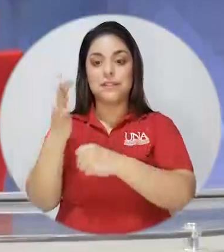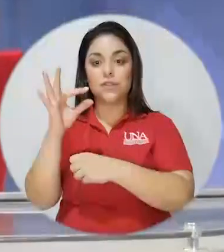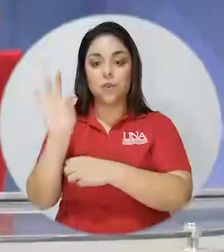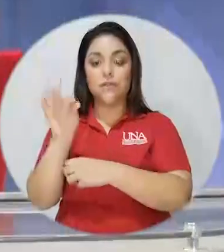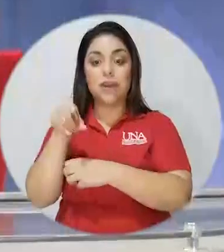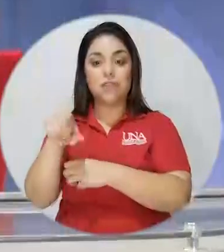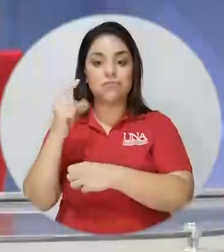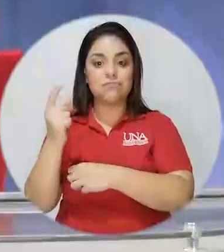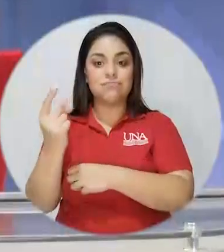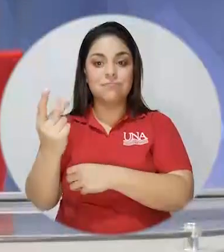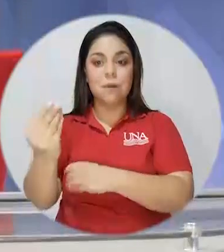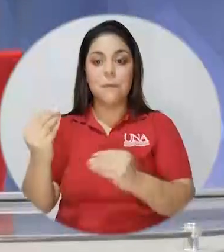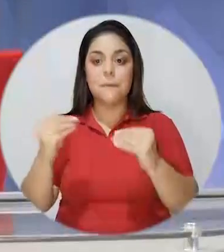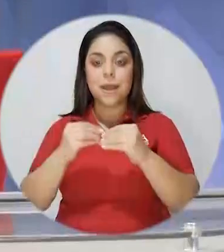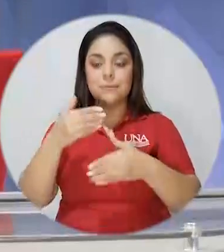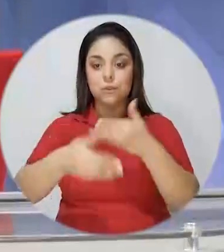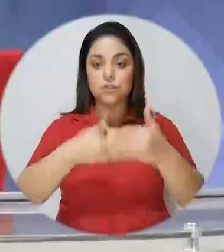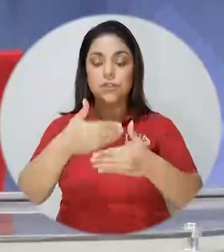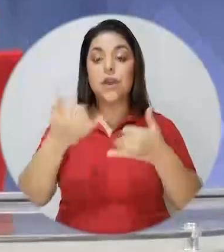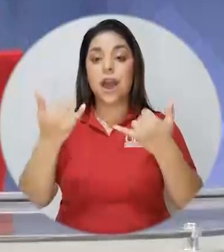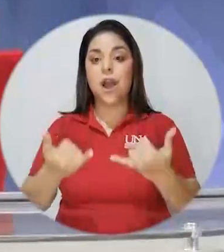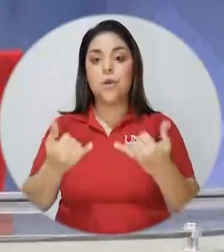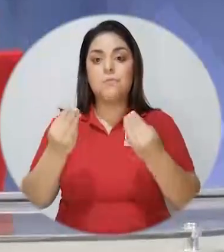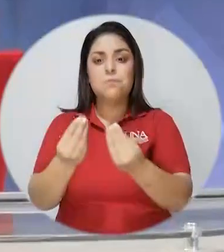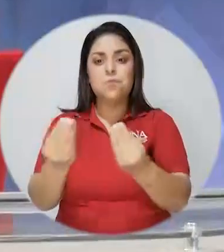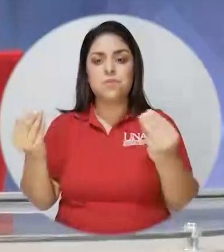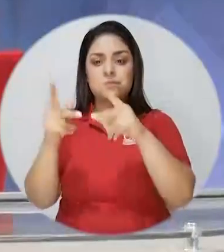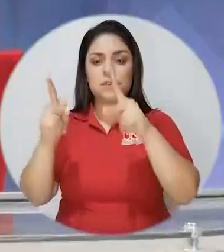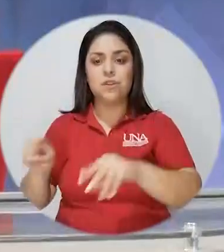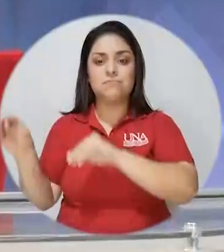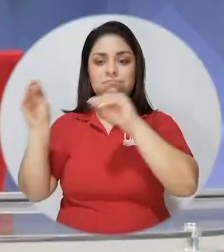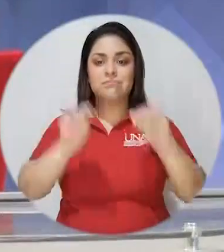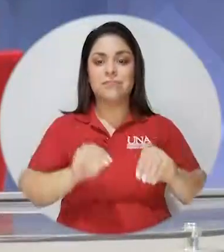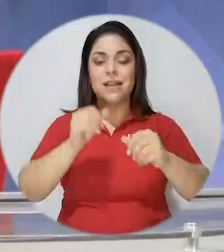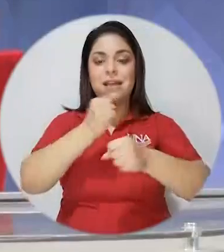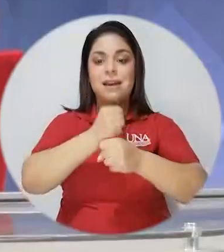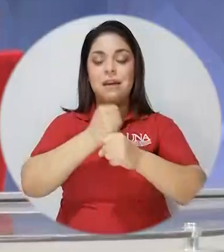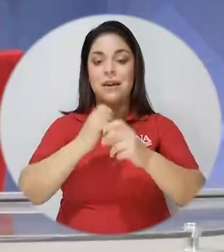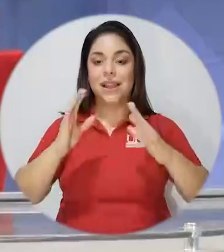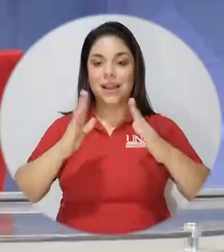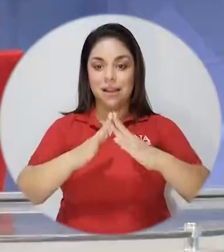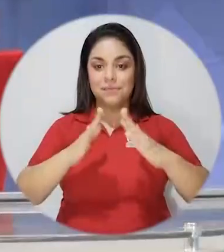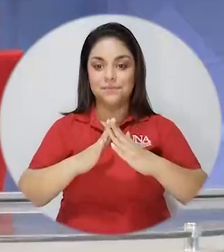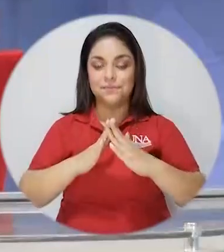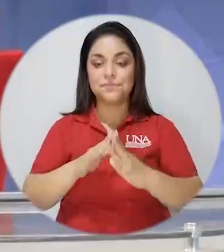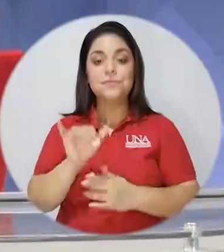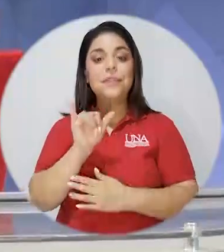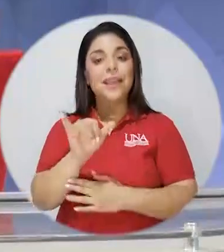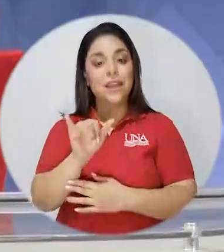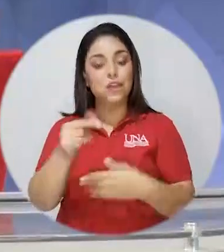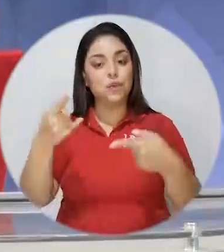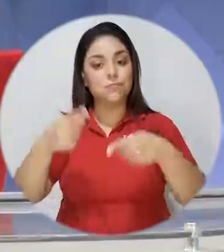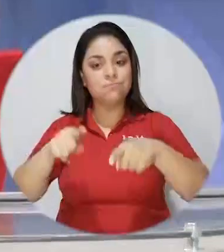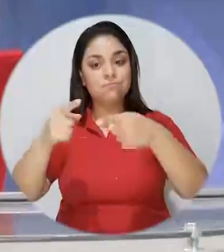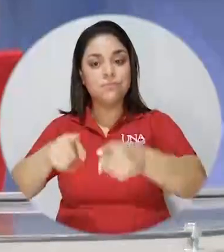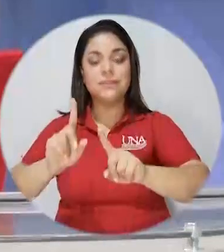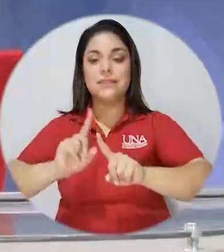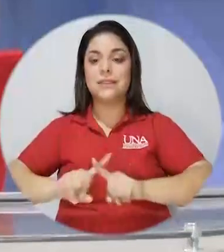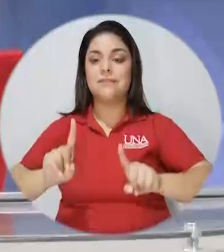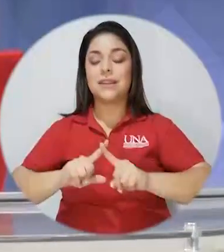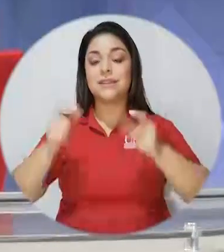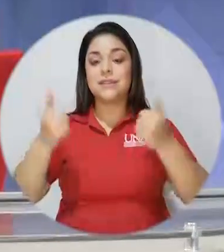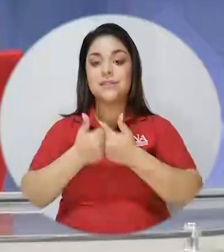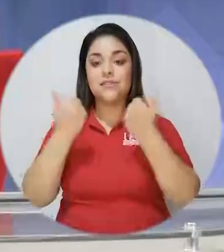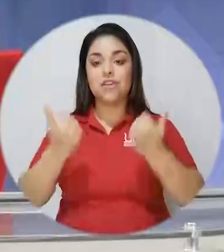pues aceleró muchos procesos y ahora tenemos a muchísima gente en la modalidad de teletrabajo. Esto ha implicado una serie de